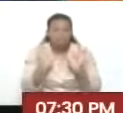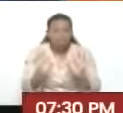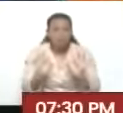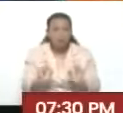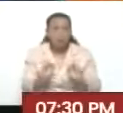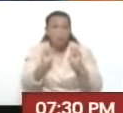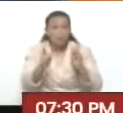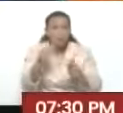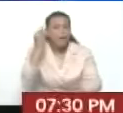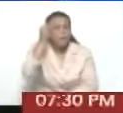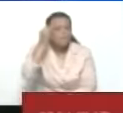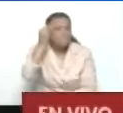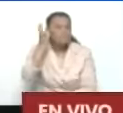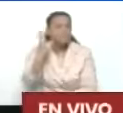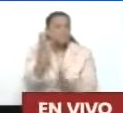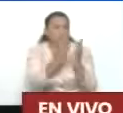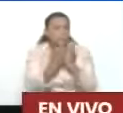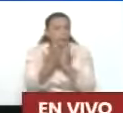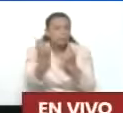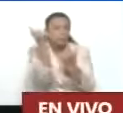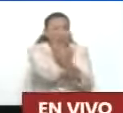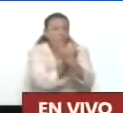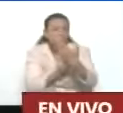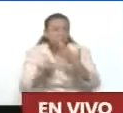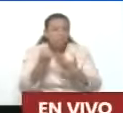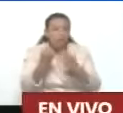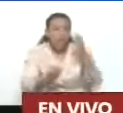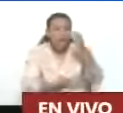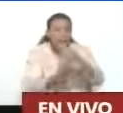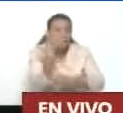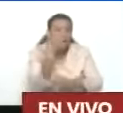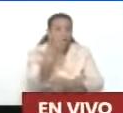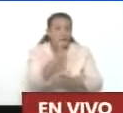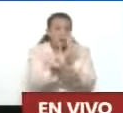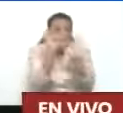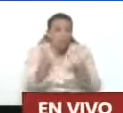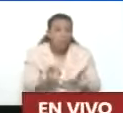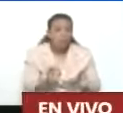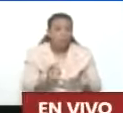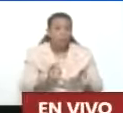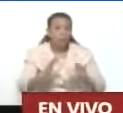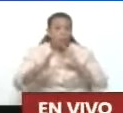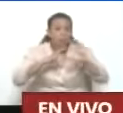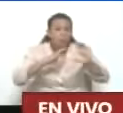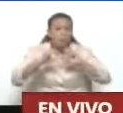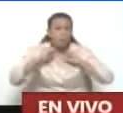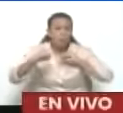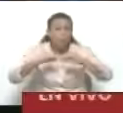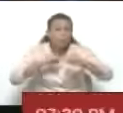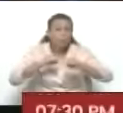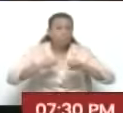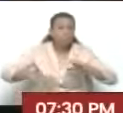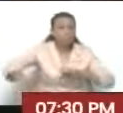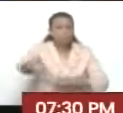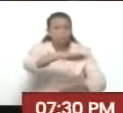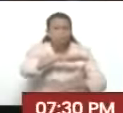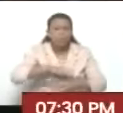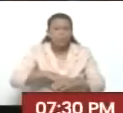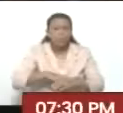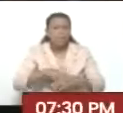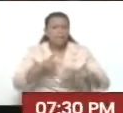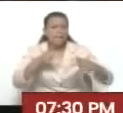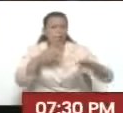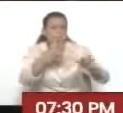pertinente pensar, estudiar, diseñar la construcción de un poderoso movimiento de movimientos, de